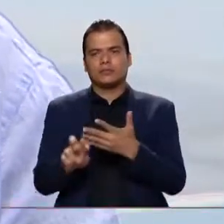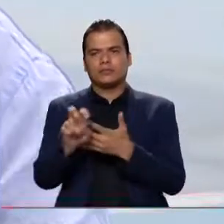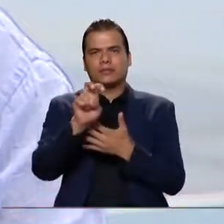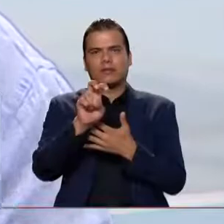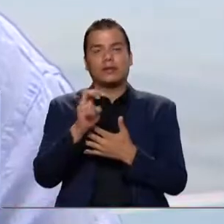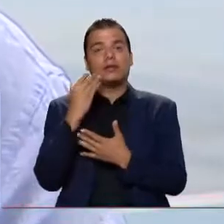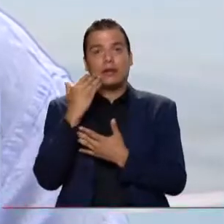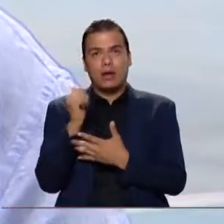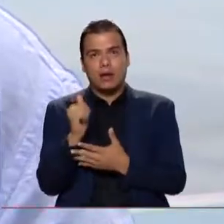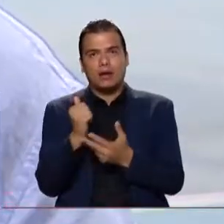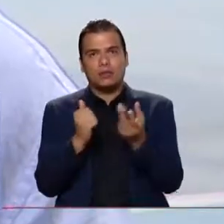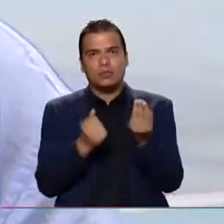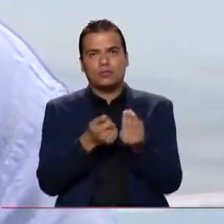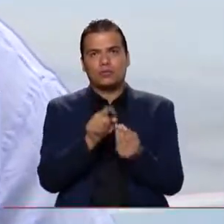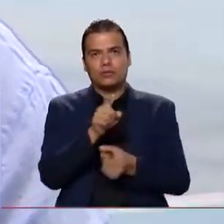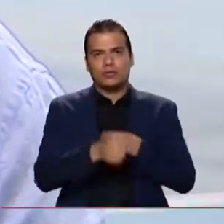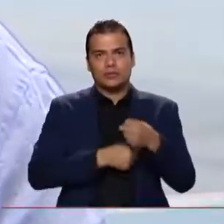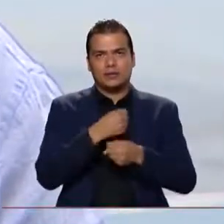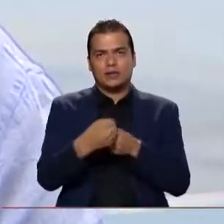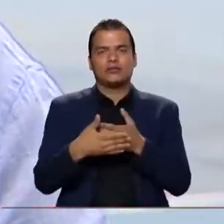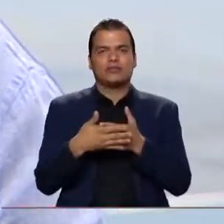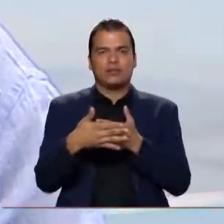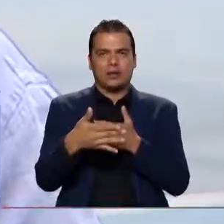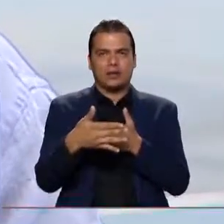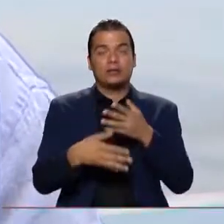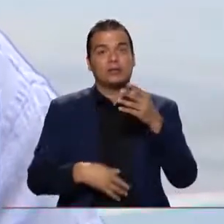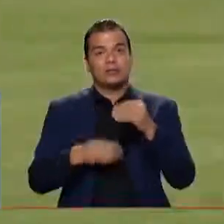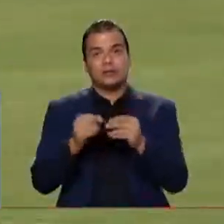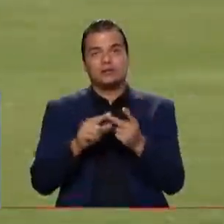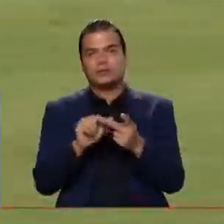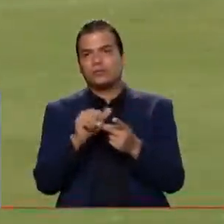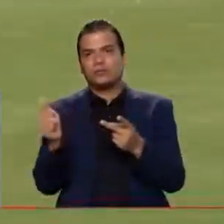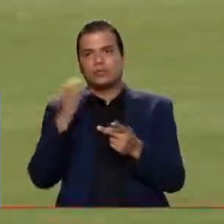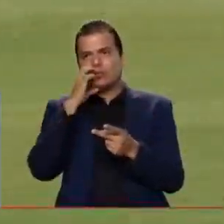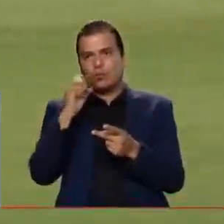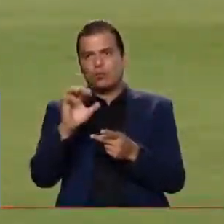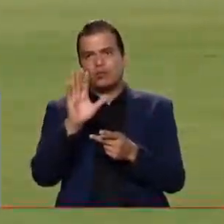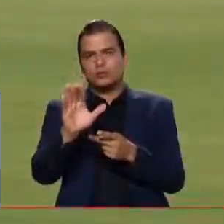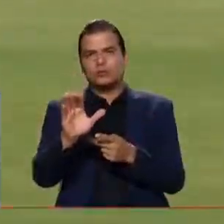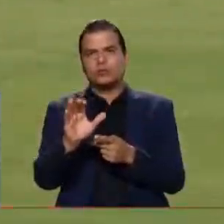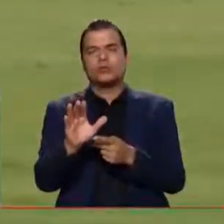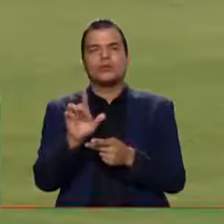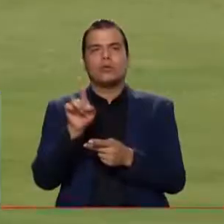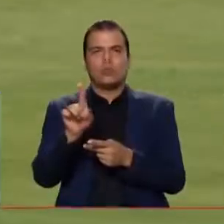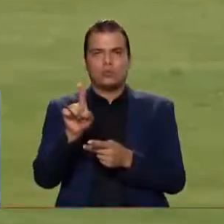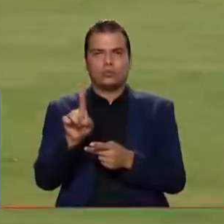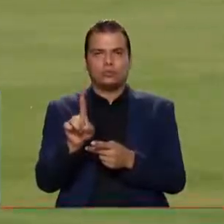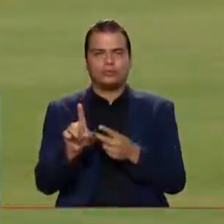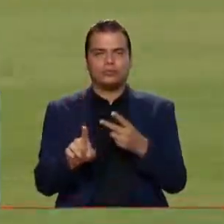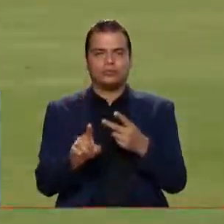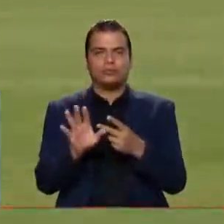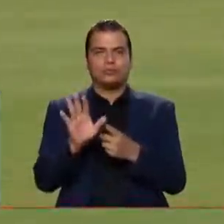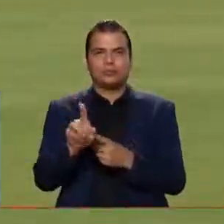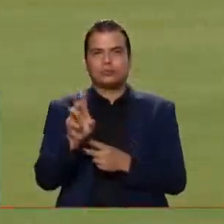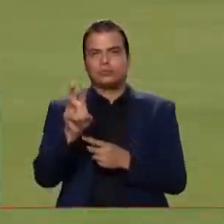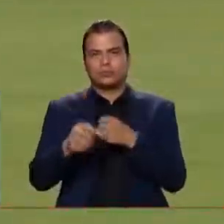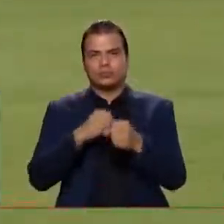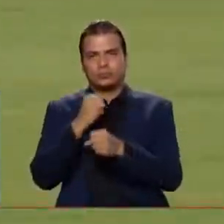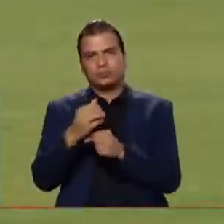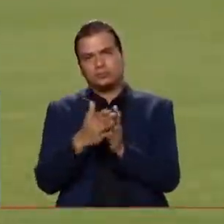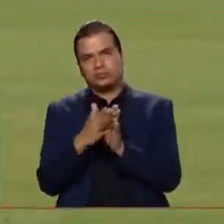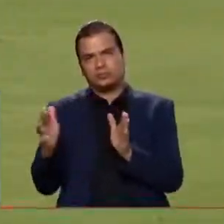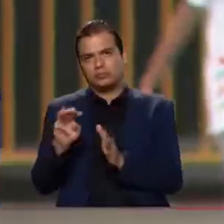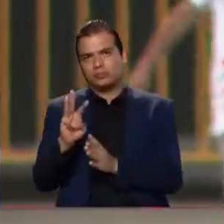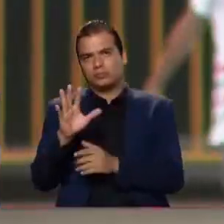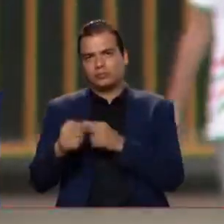de 16 años en adelante categoría hombres 1 de 18 años a 35